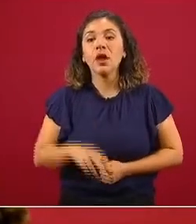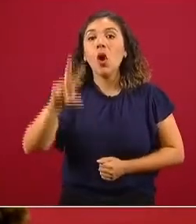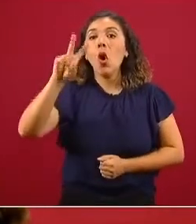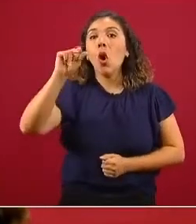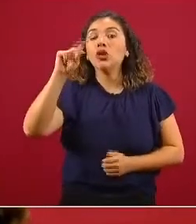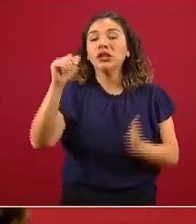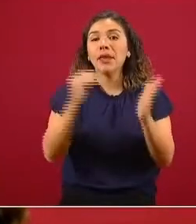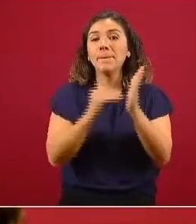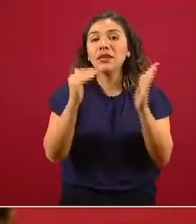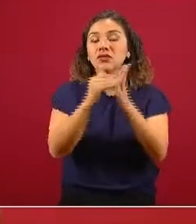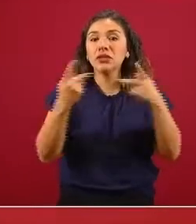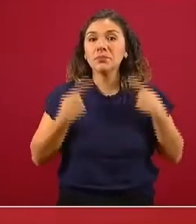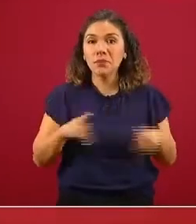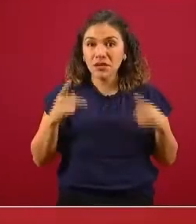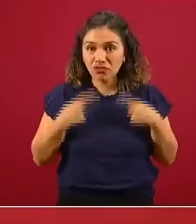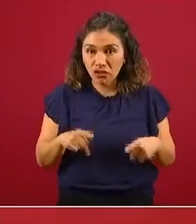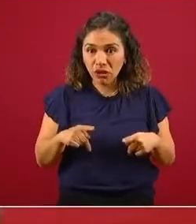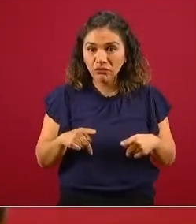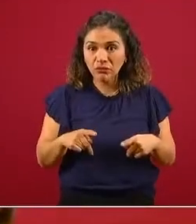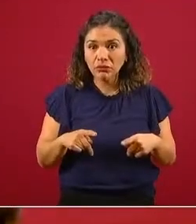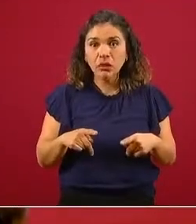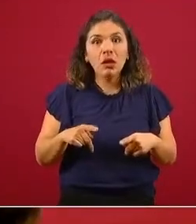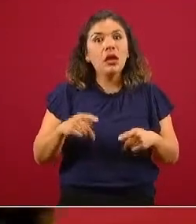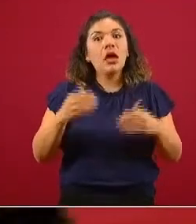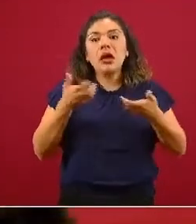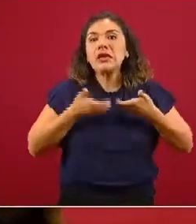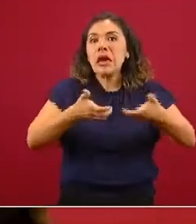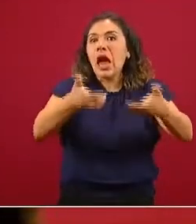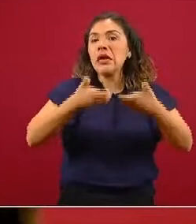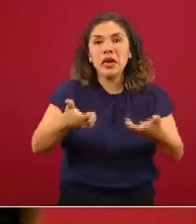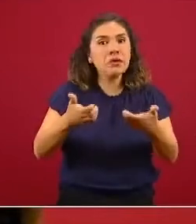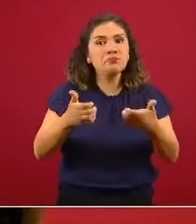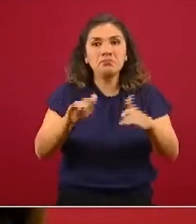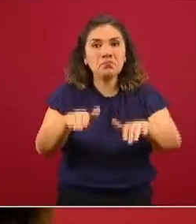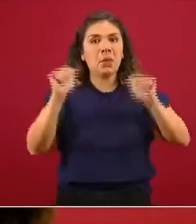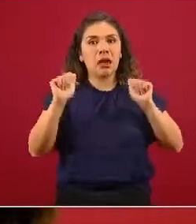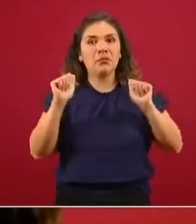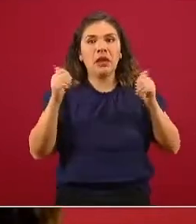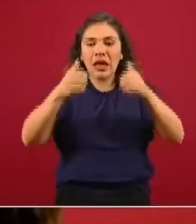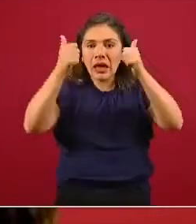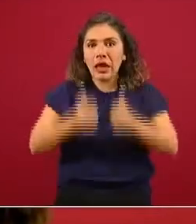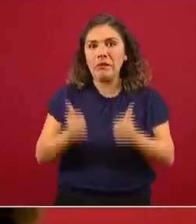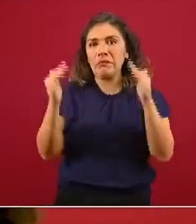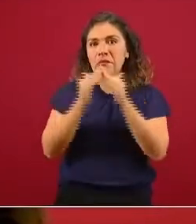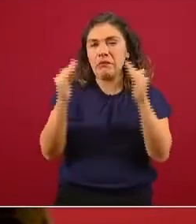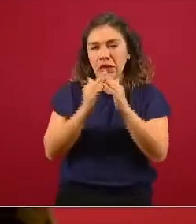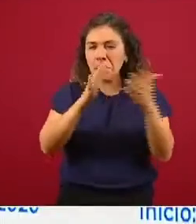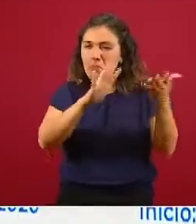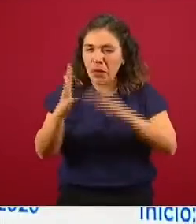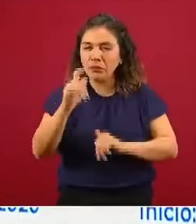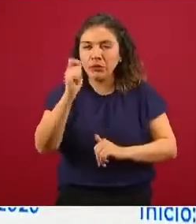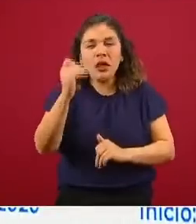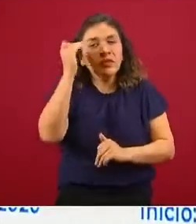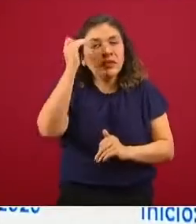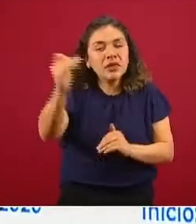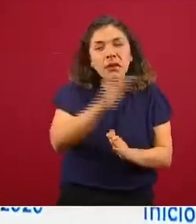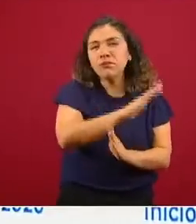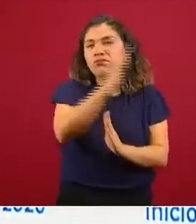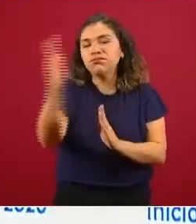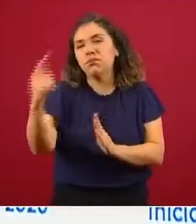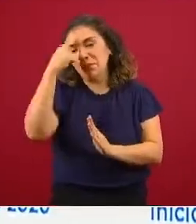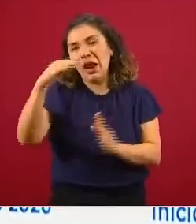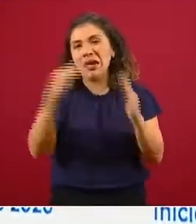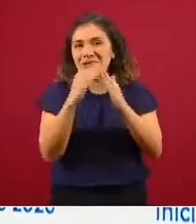80 millones de personas salieron de la vía pública, esa es la estimación, durante toda la Jornada Nacional de Sana